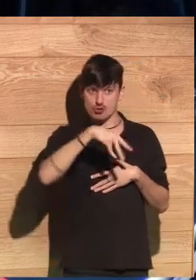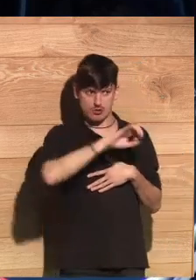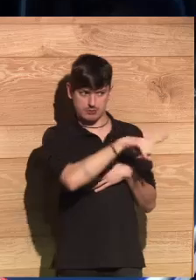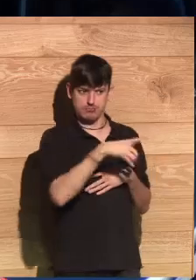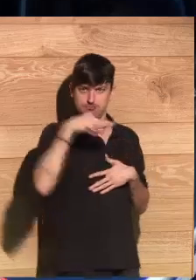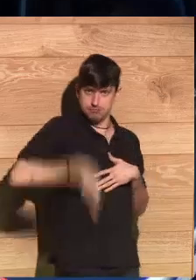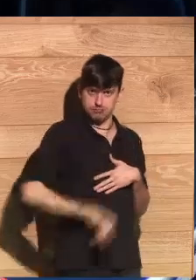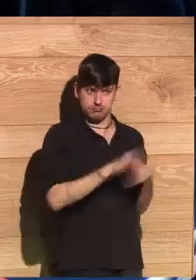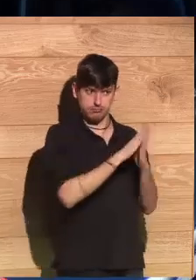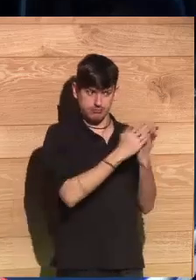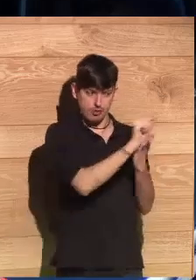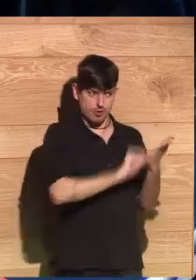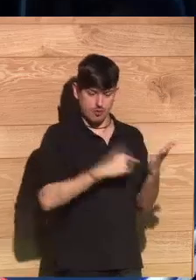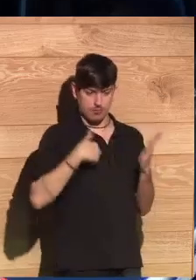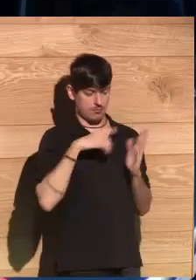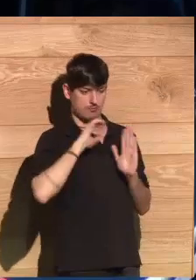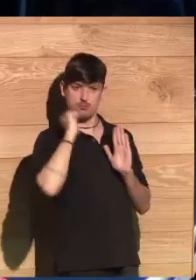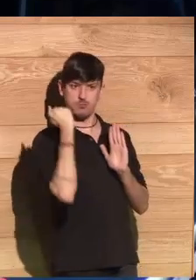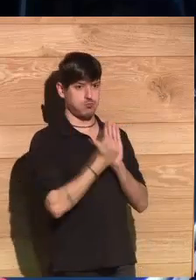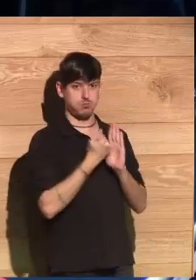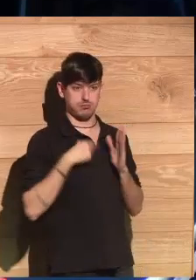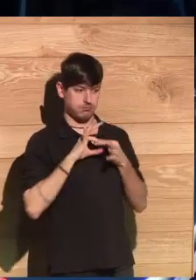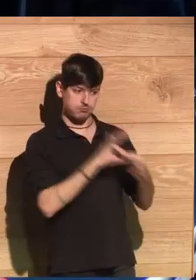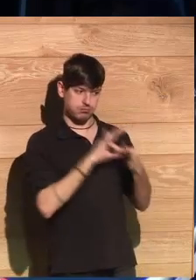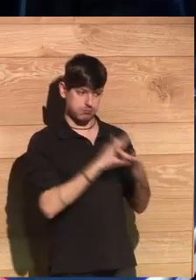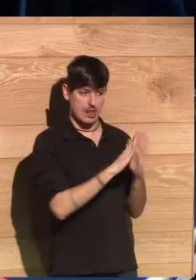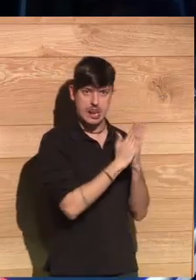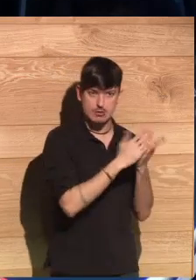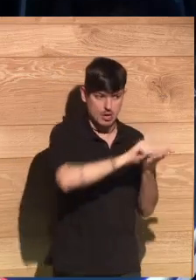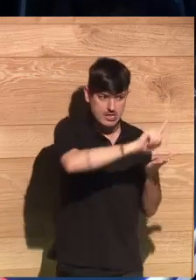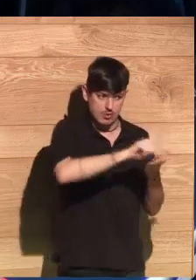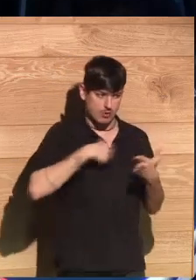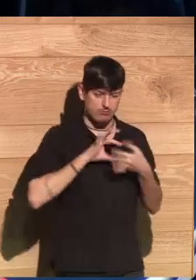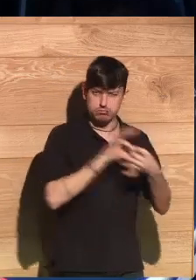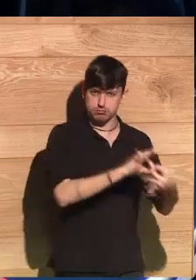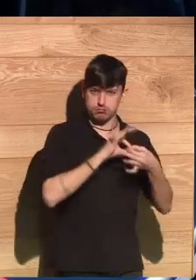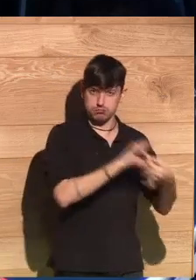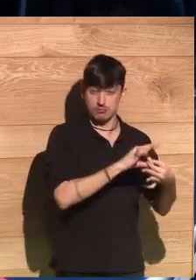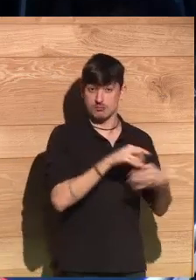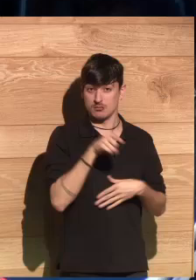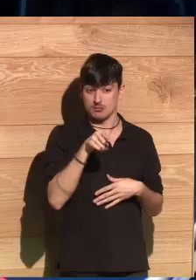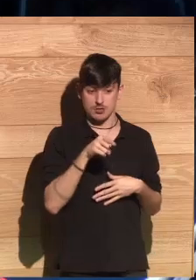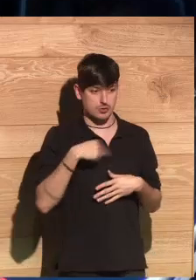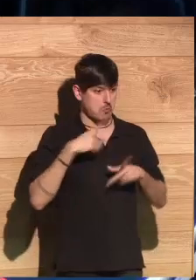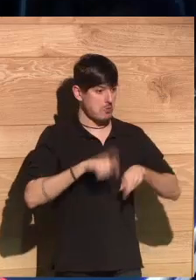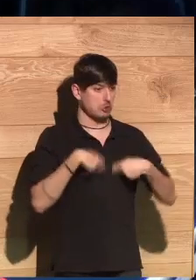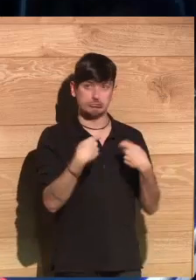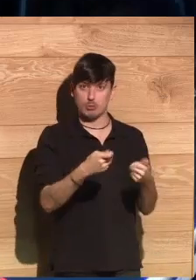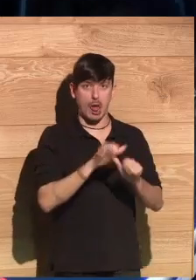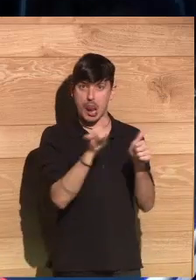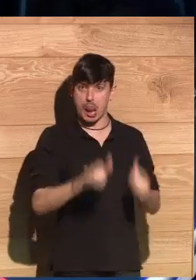¿no? La relación con los libros ha sido muy importante. Entonces he llegado a la novela de forma